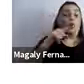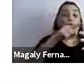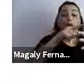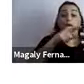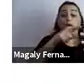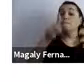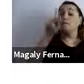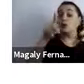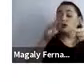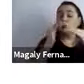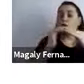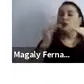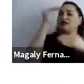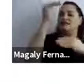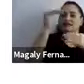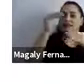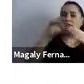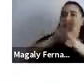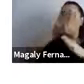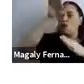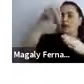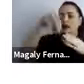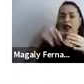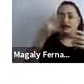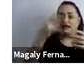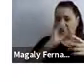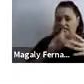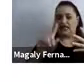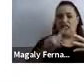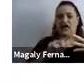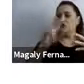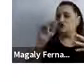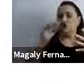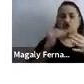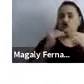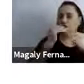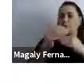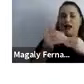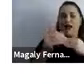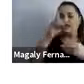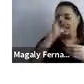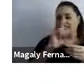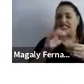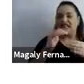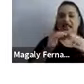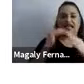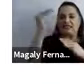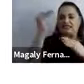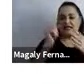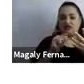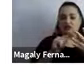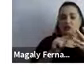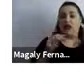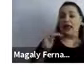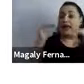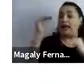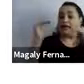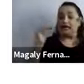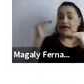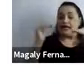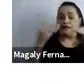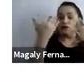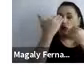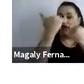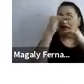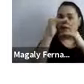de dignidad y no sobrepase el umbral de exceso, que esté en un equilibrio con los límites